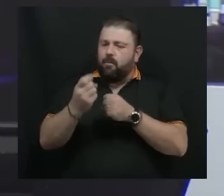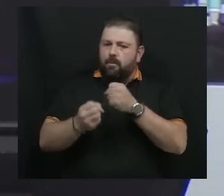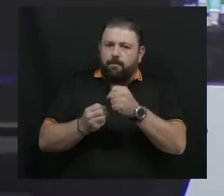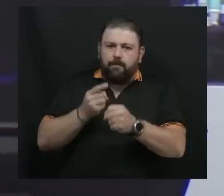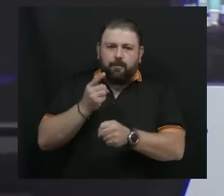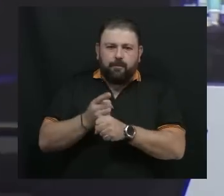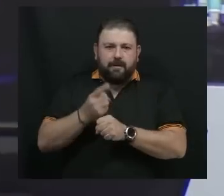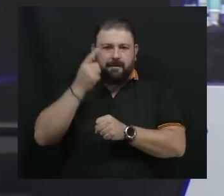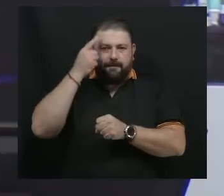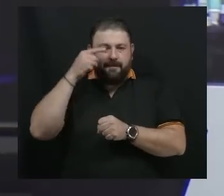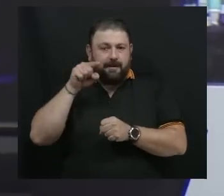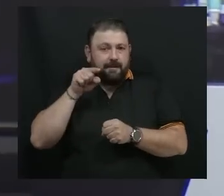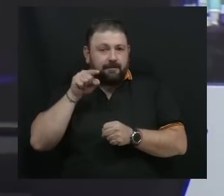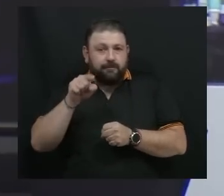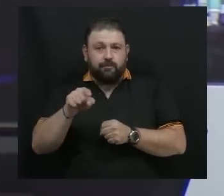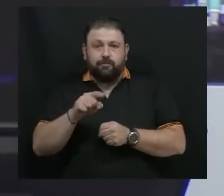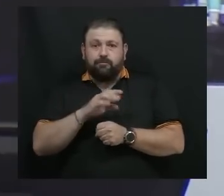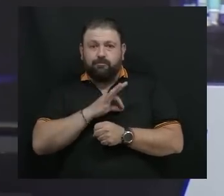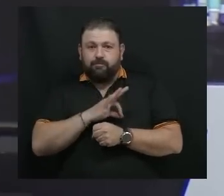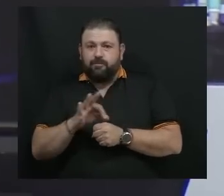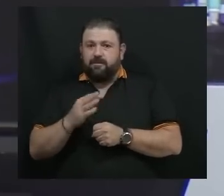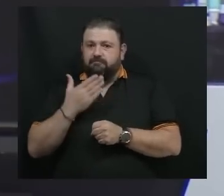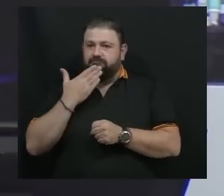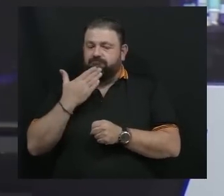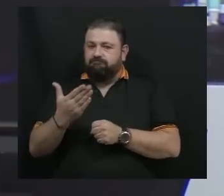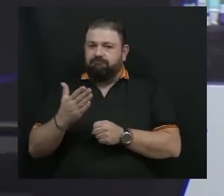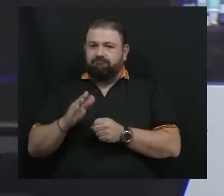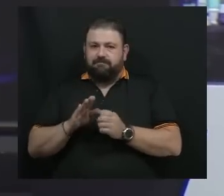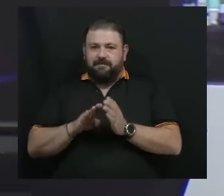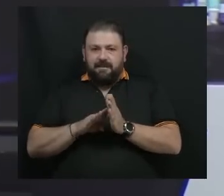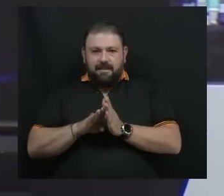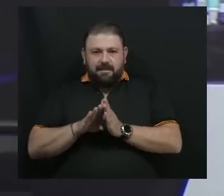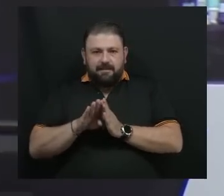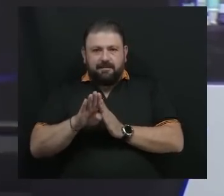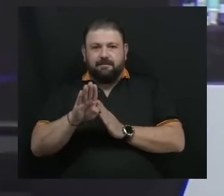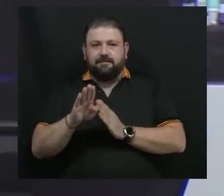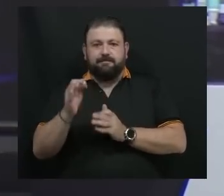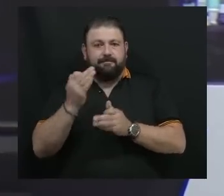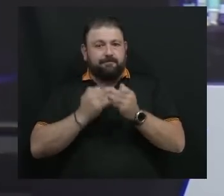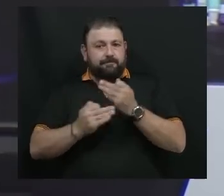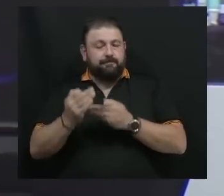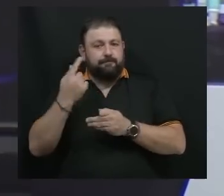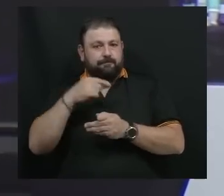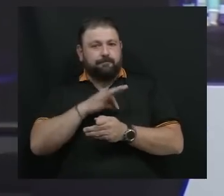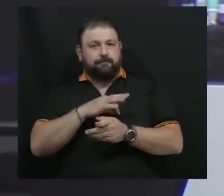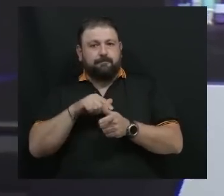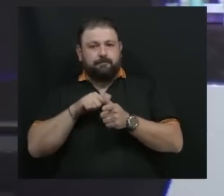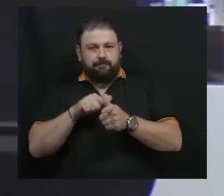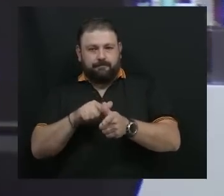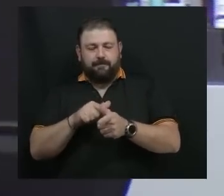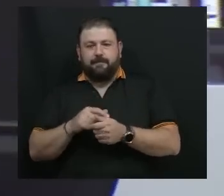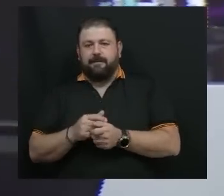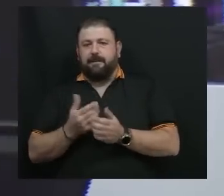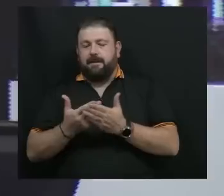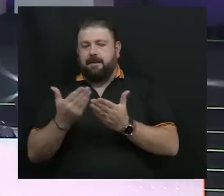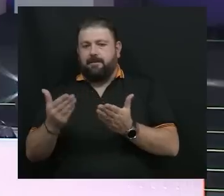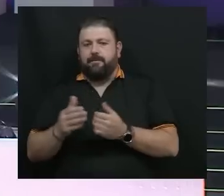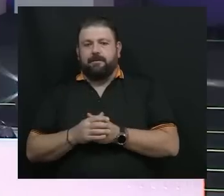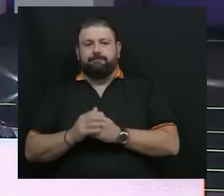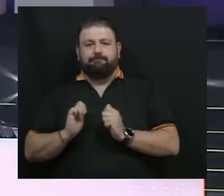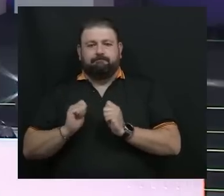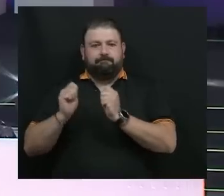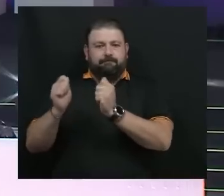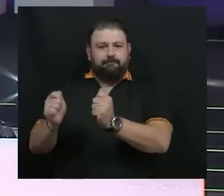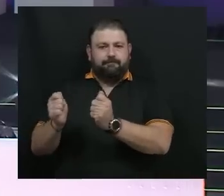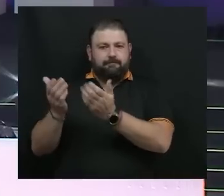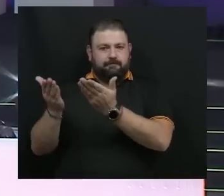para prosperar de manera integral. Así que vamos a continuar. Sigue Leo, gracias. Gracias, Nina.